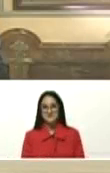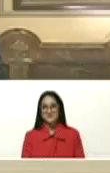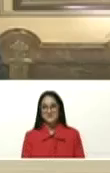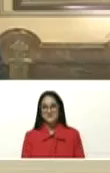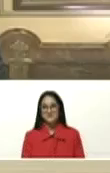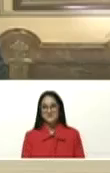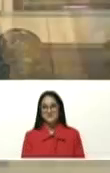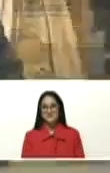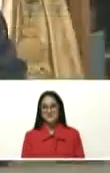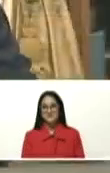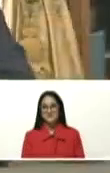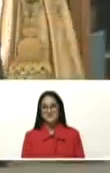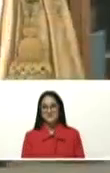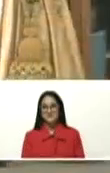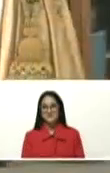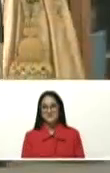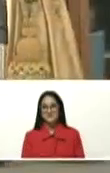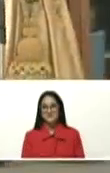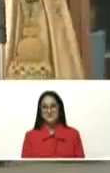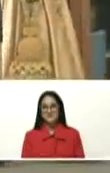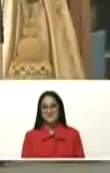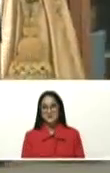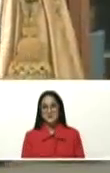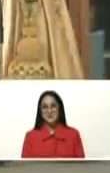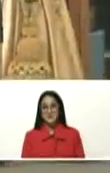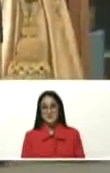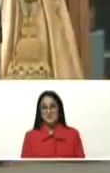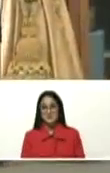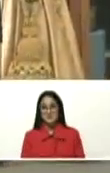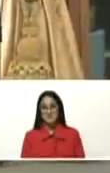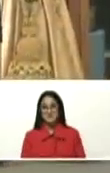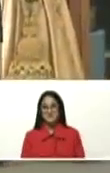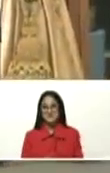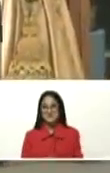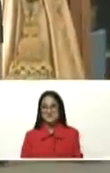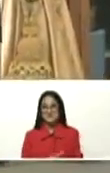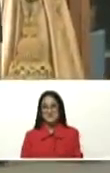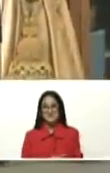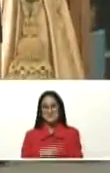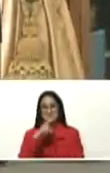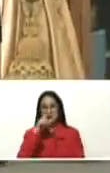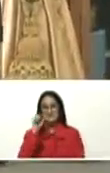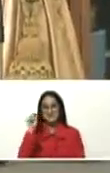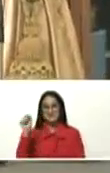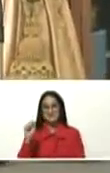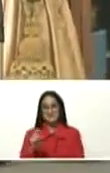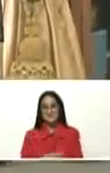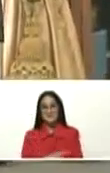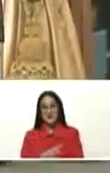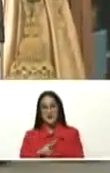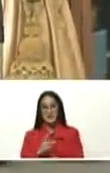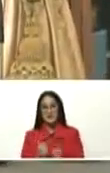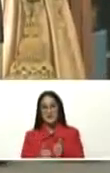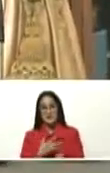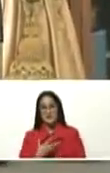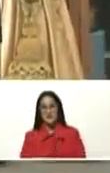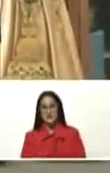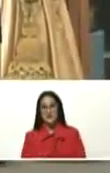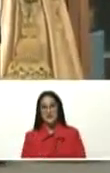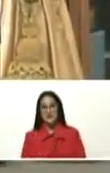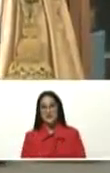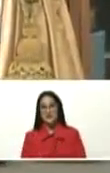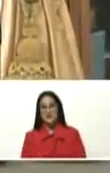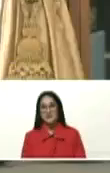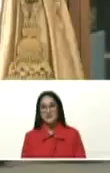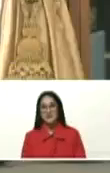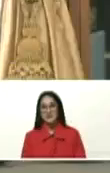Pienso que está bien así. Hermano Maduro, la hermana vicepresidenta. Hermano Maduro, hermana